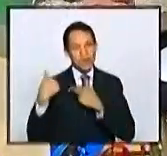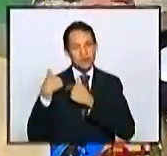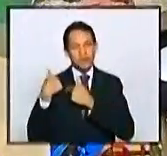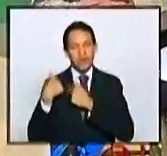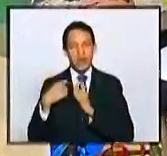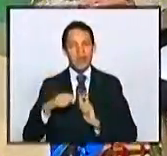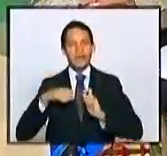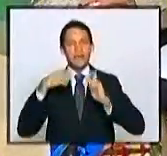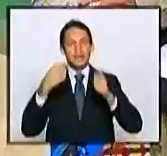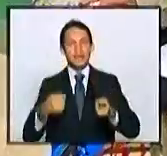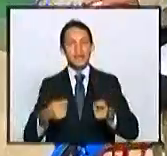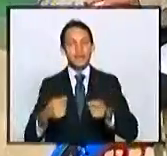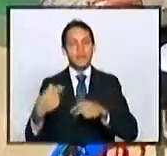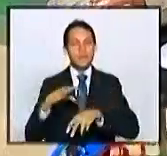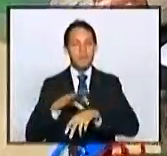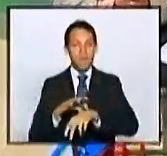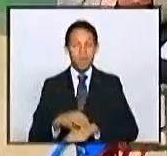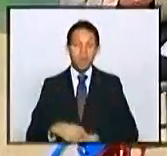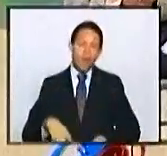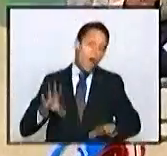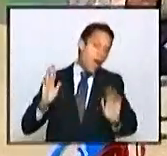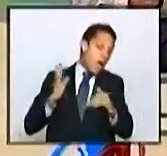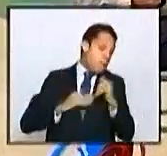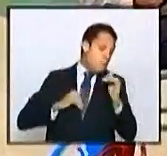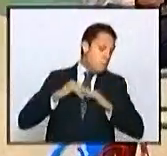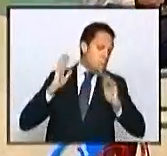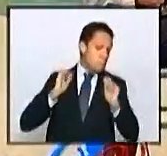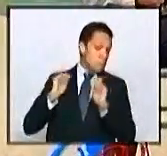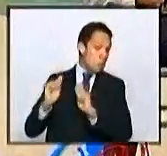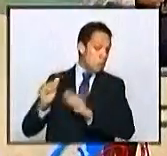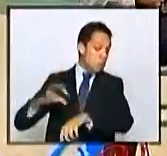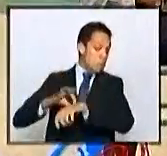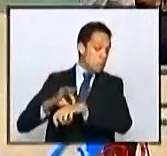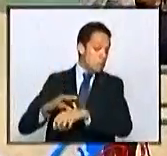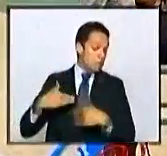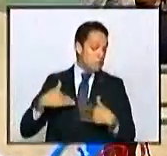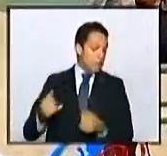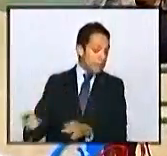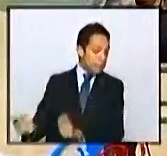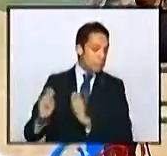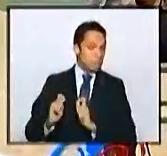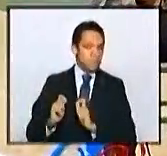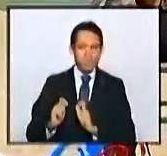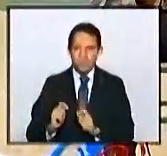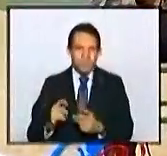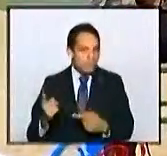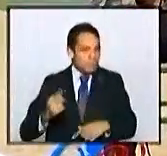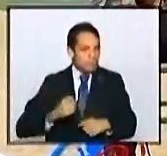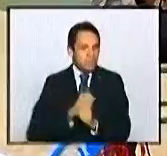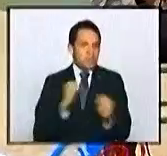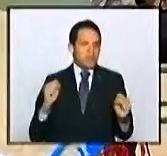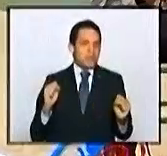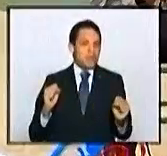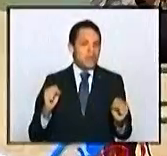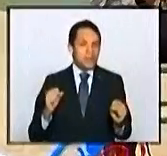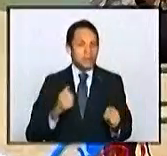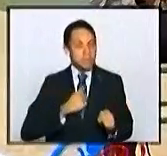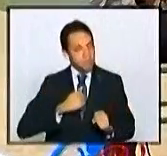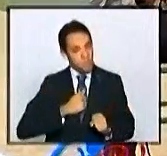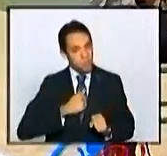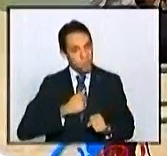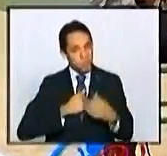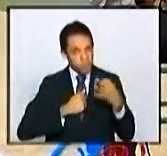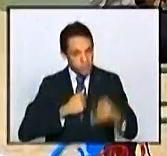responsabilidad al médico, al psicoterapeuta, al otro. No, el tema